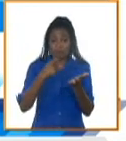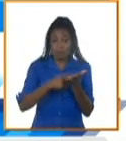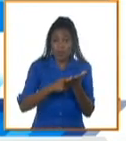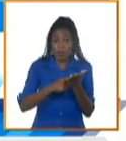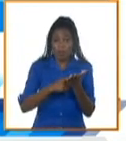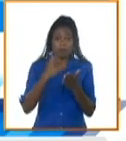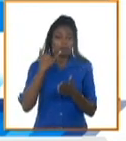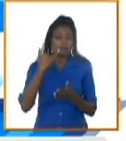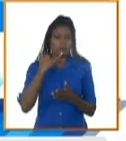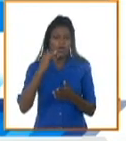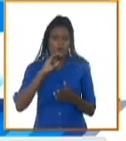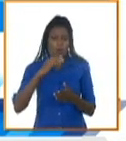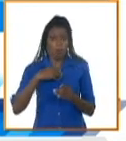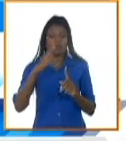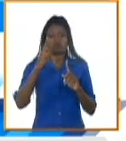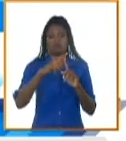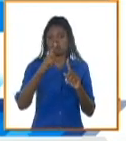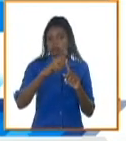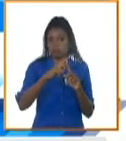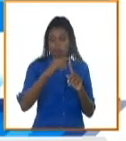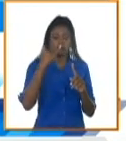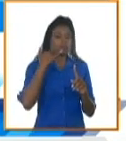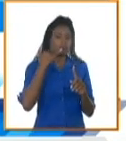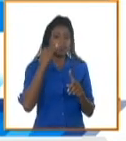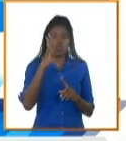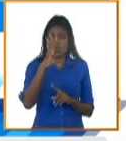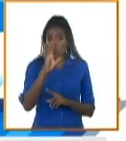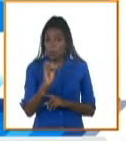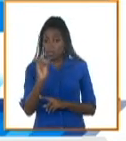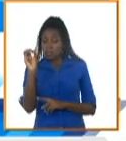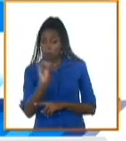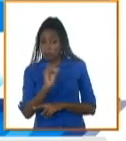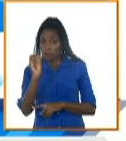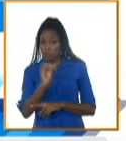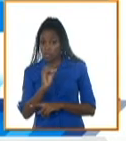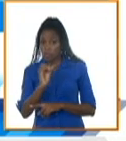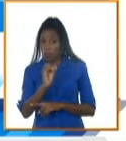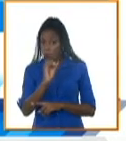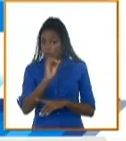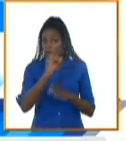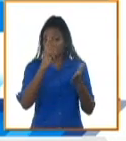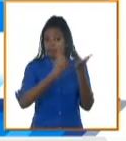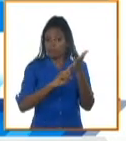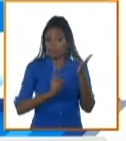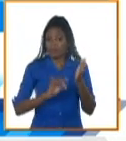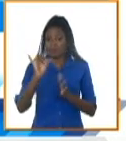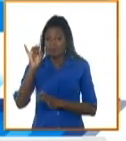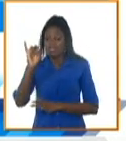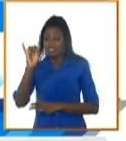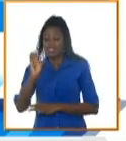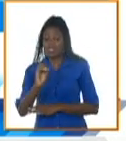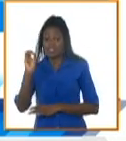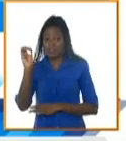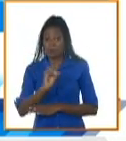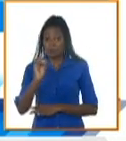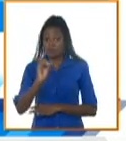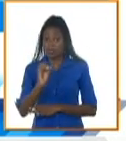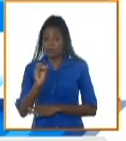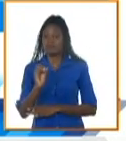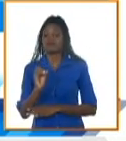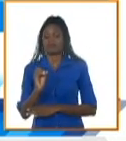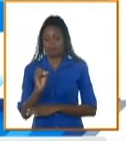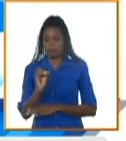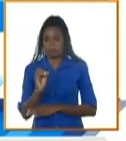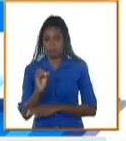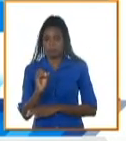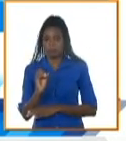telecomunicaciones se han hecho por canales electrónicos el 40% de los de Electricidad el 60% de los impuestos quiere decir